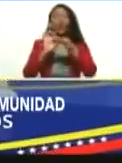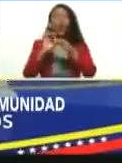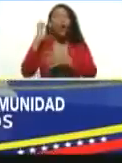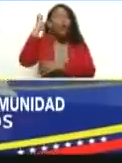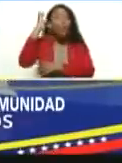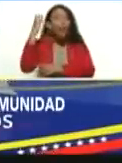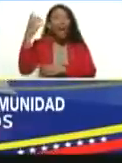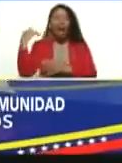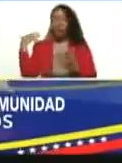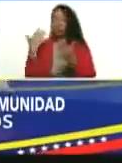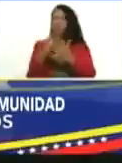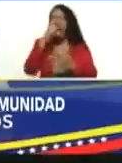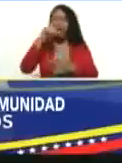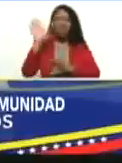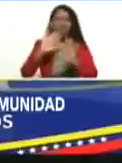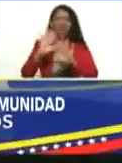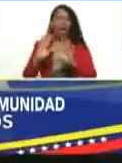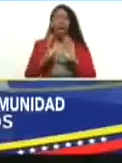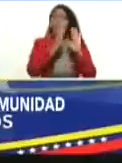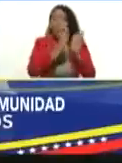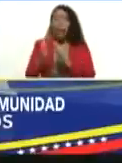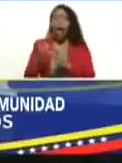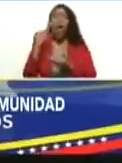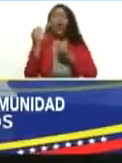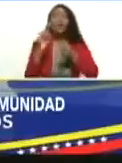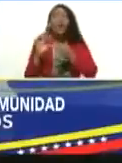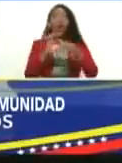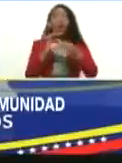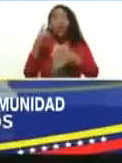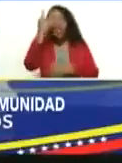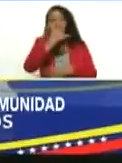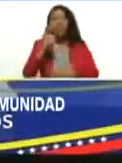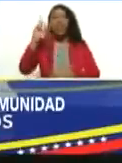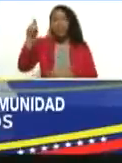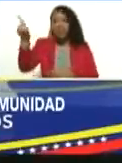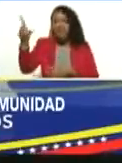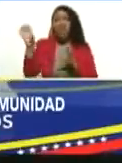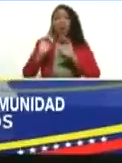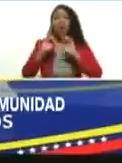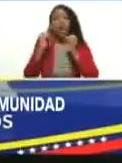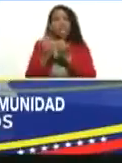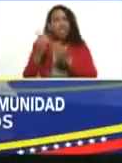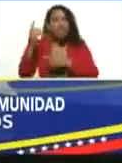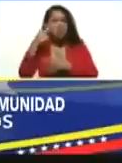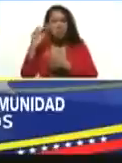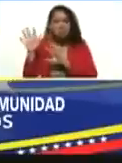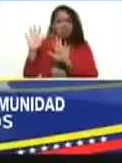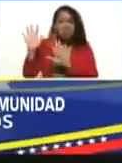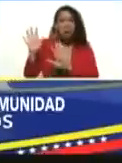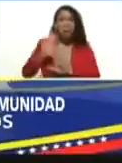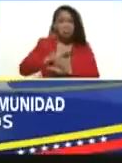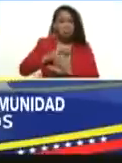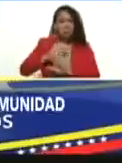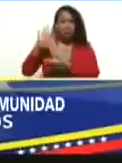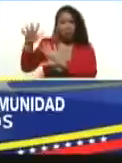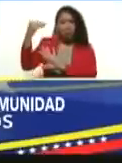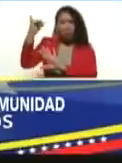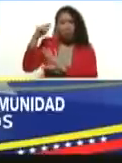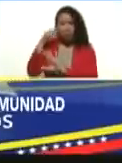como la tiene la Unión africana por ejemplo una estructura propia